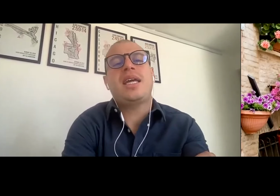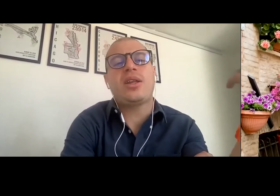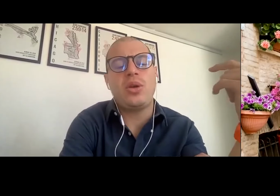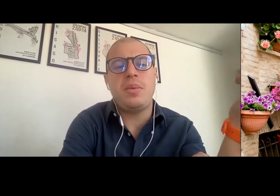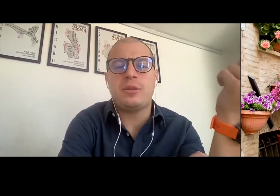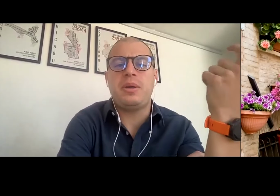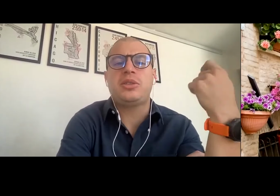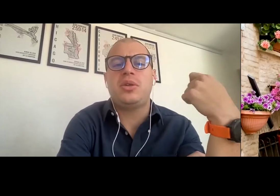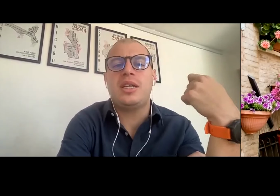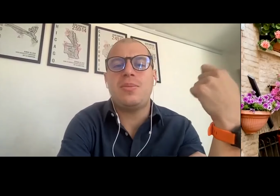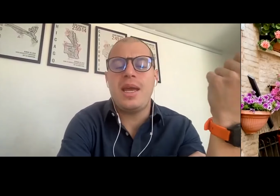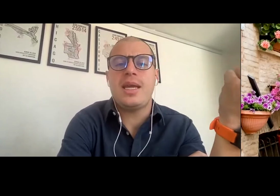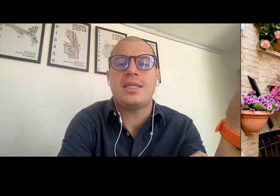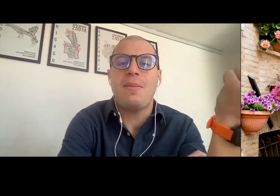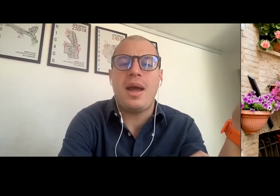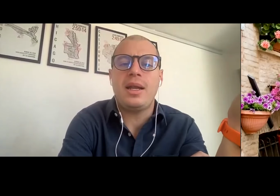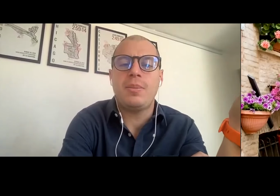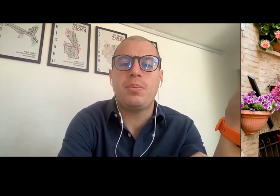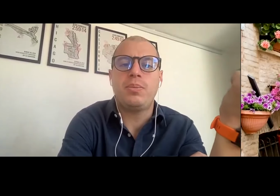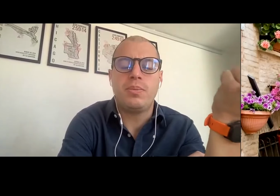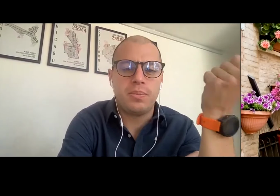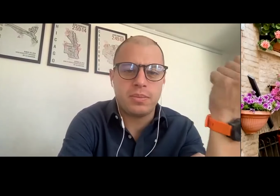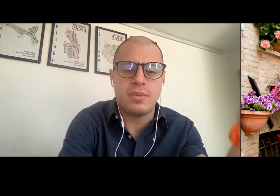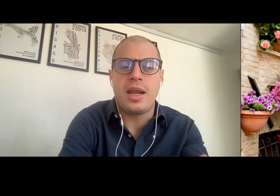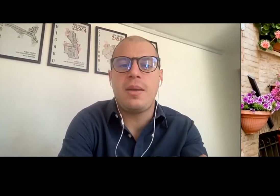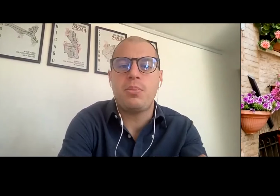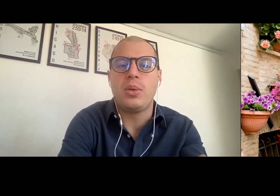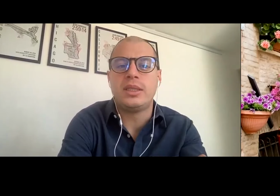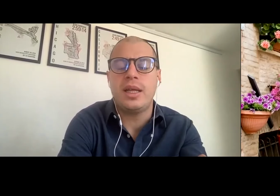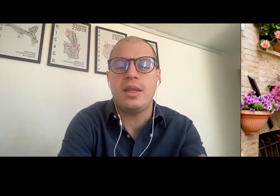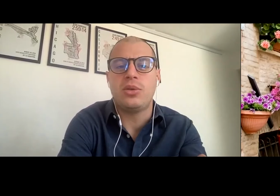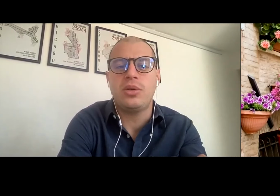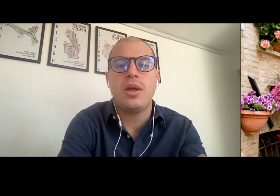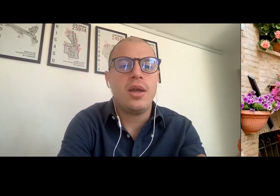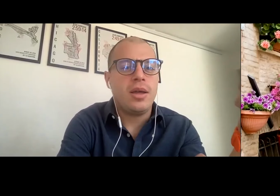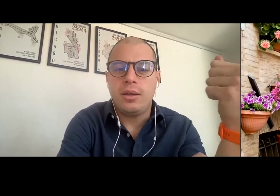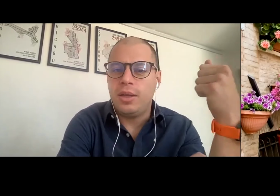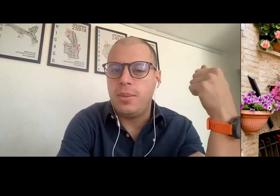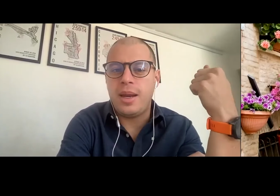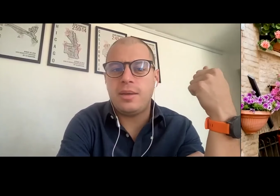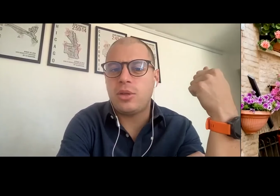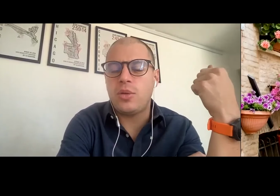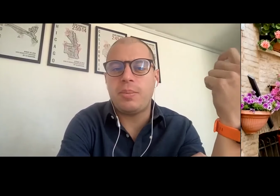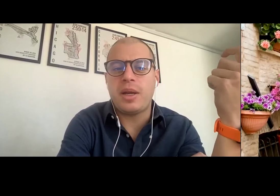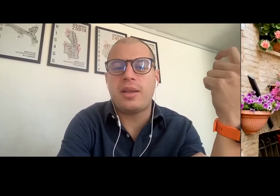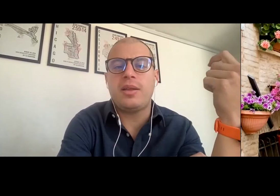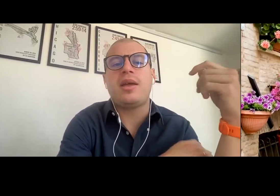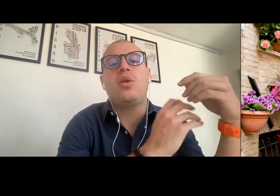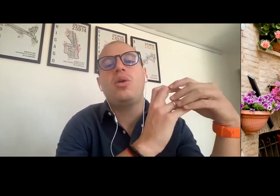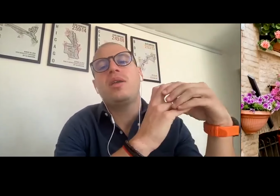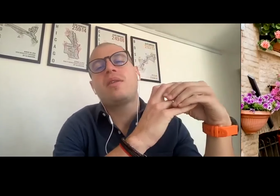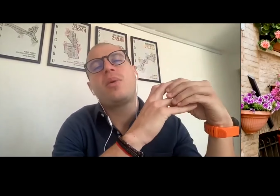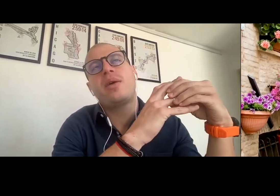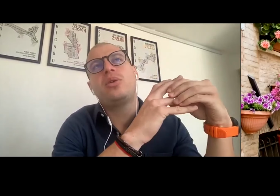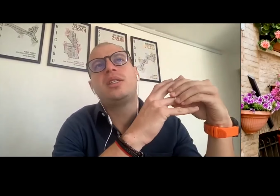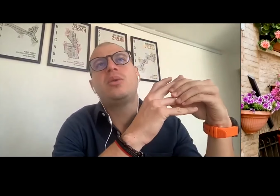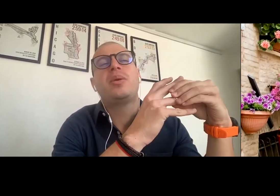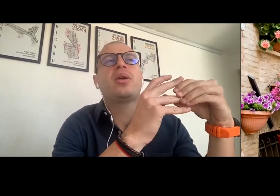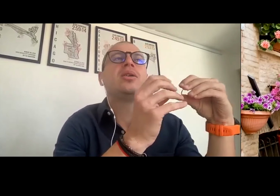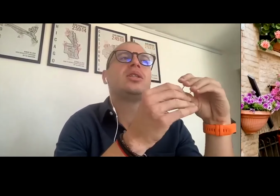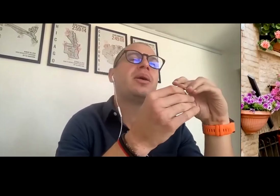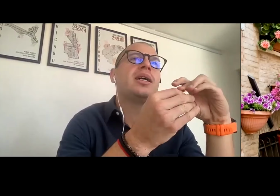qué el sector y las personas ven que esté mal que ven en publicidad, ¿no? Y ven toda esa parte de, no, oye, te voy a dar un